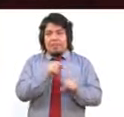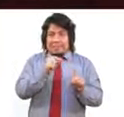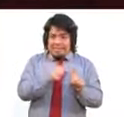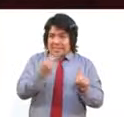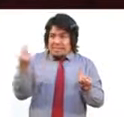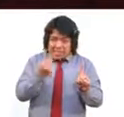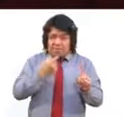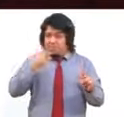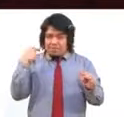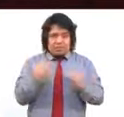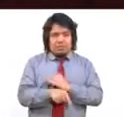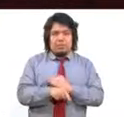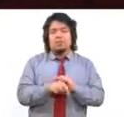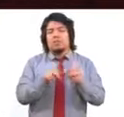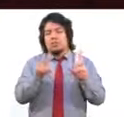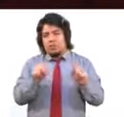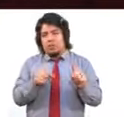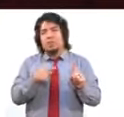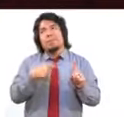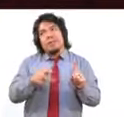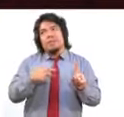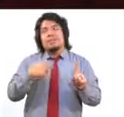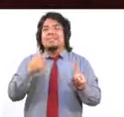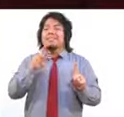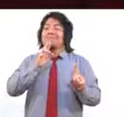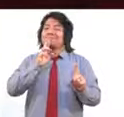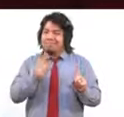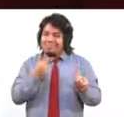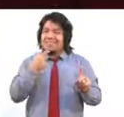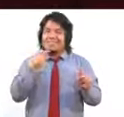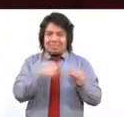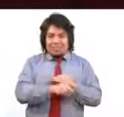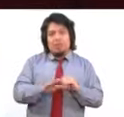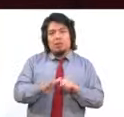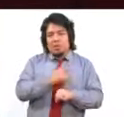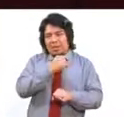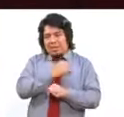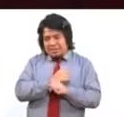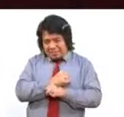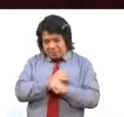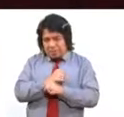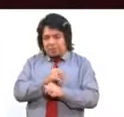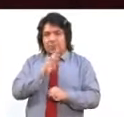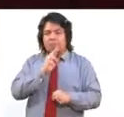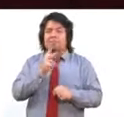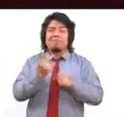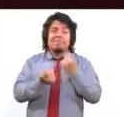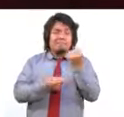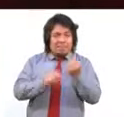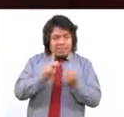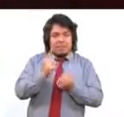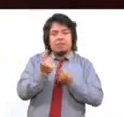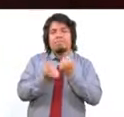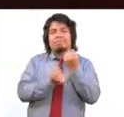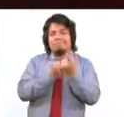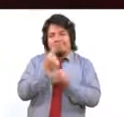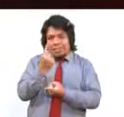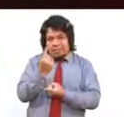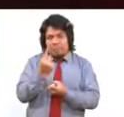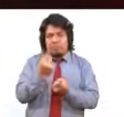denuncien, queremos que denuncien porque nos permite investigar, pero hay mujeres que están en